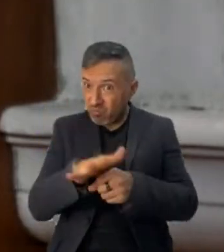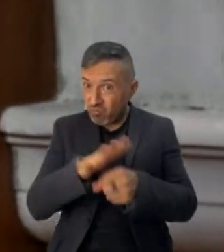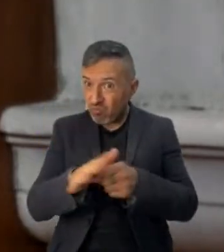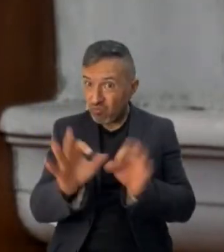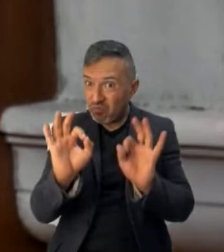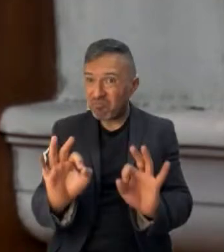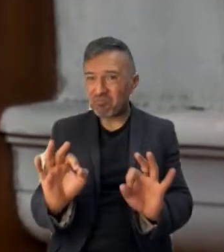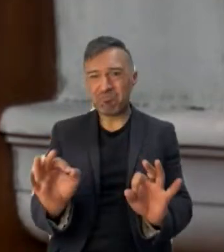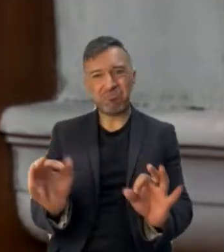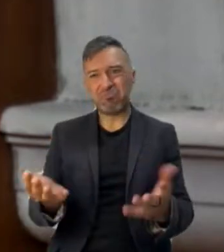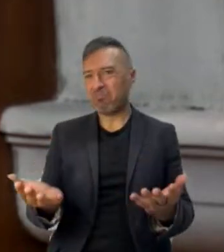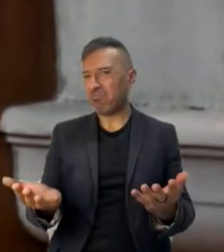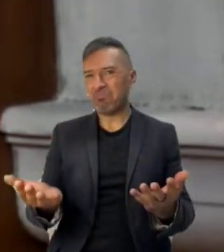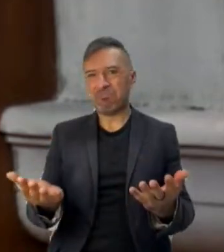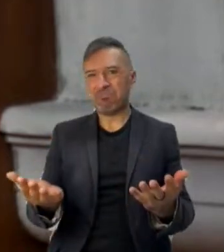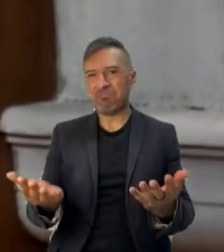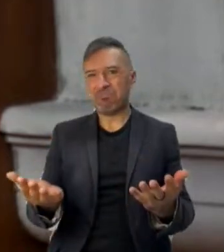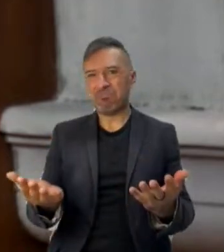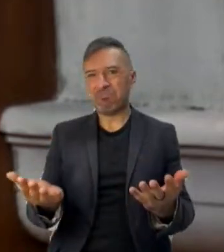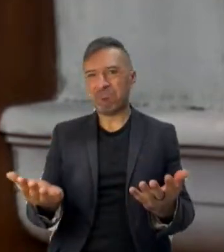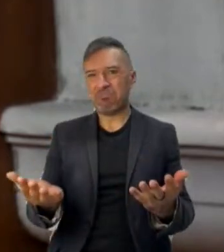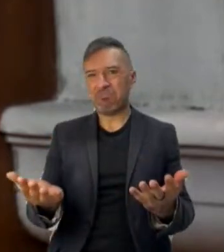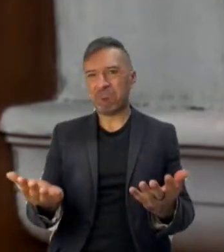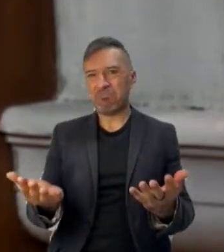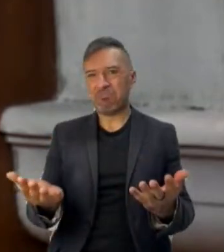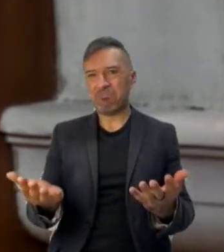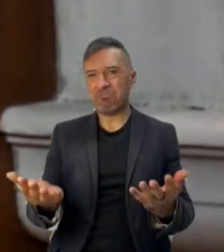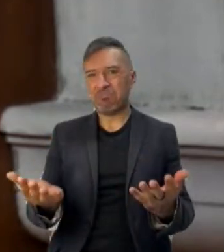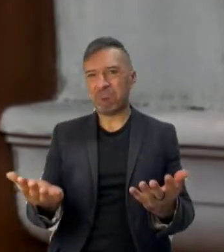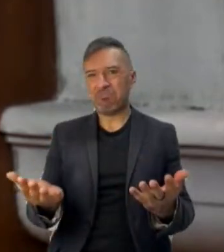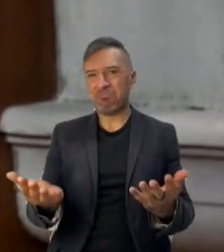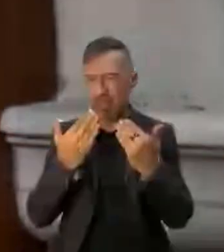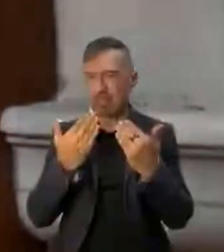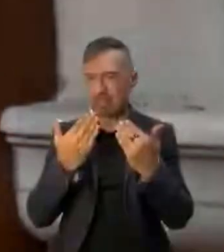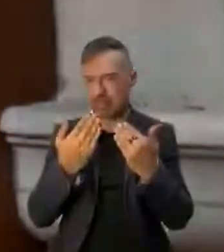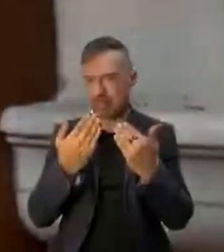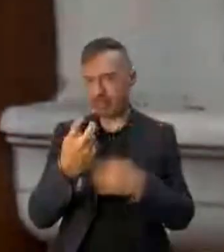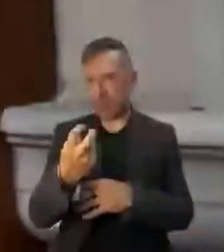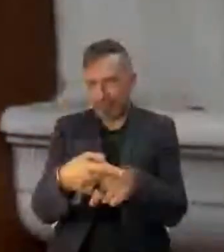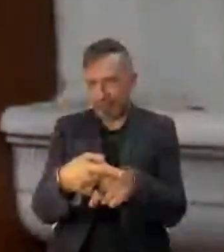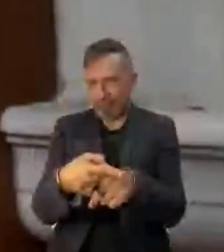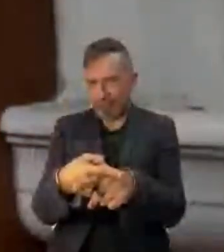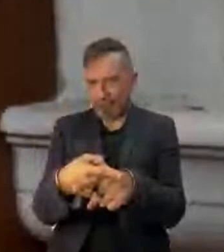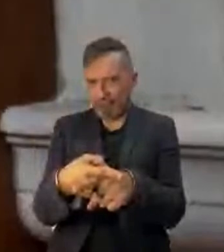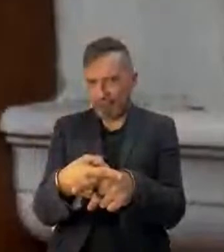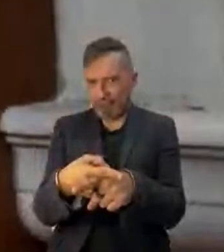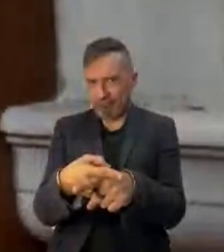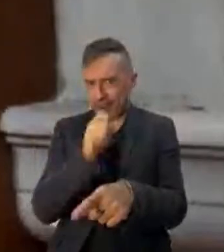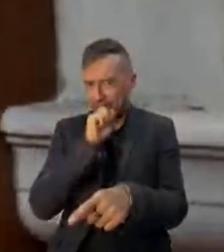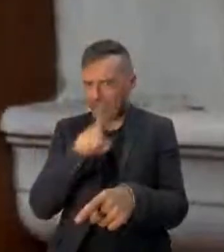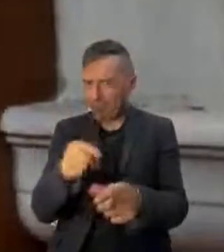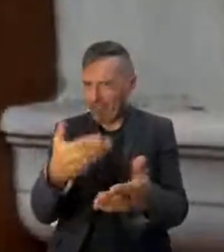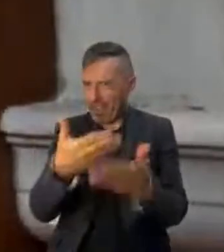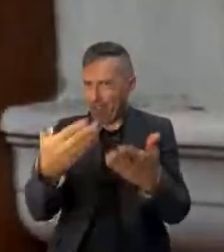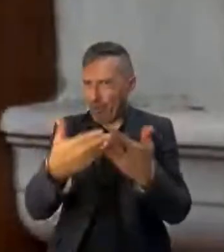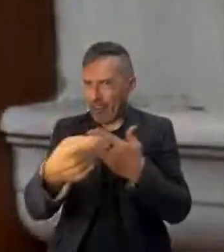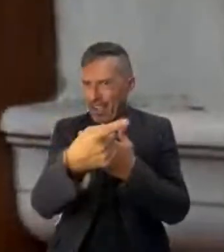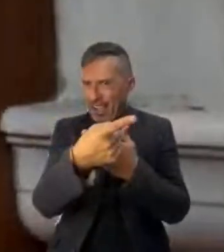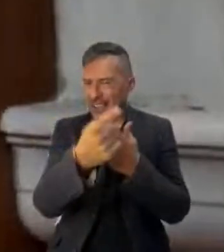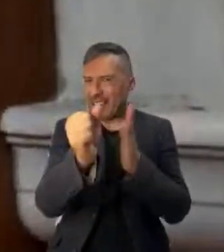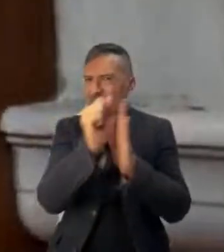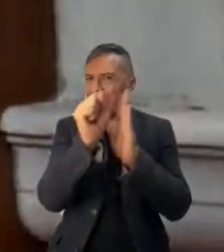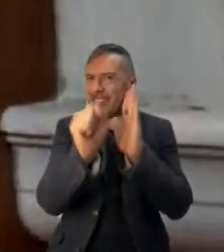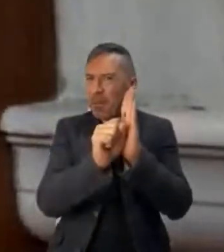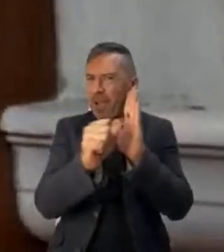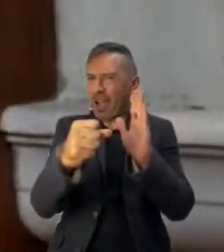decoroso. Aquí hay una contradicción incluso del propio sistema capitalista en este país y